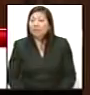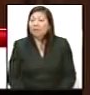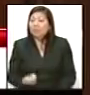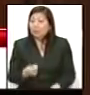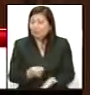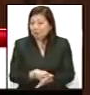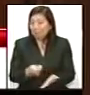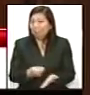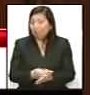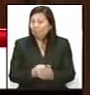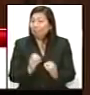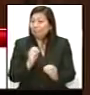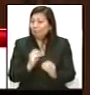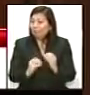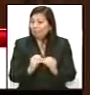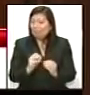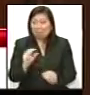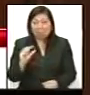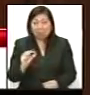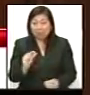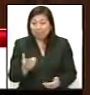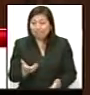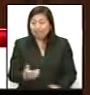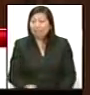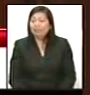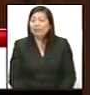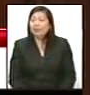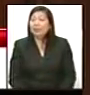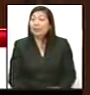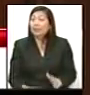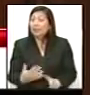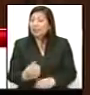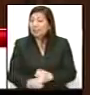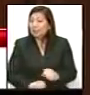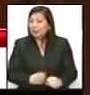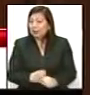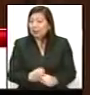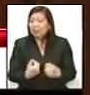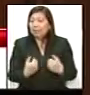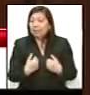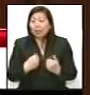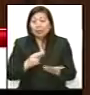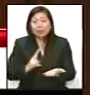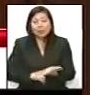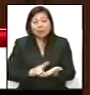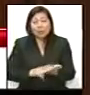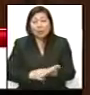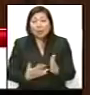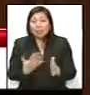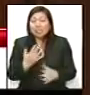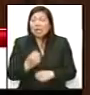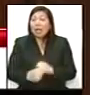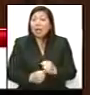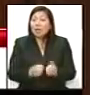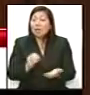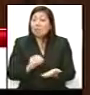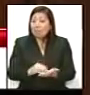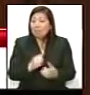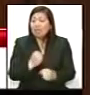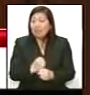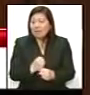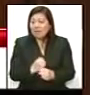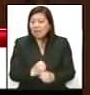pagado una reparación ridícula, o van a pagar en 15 años, van a tener asegurados 15 años de trabajo, sino ya